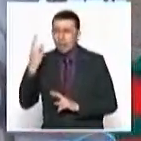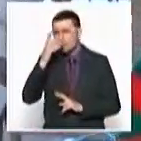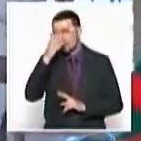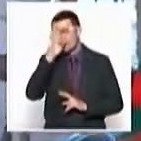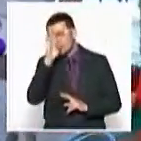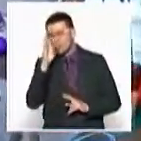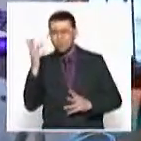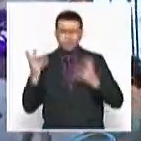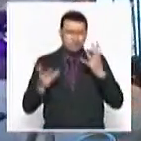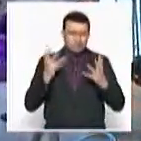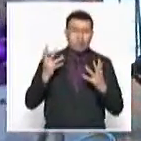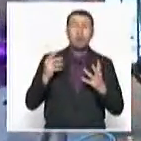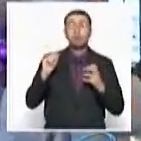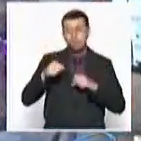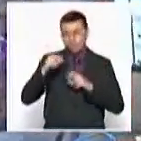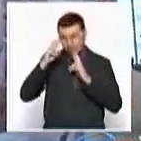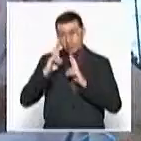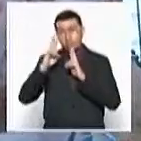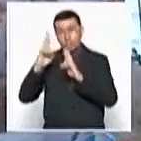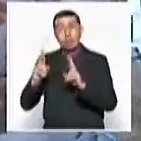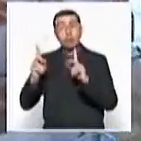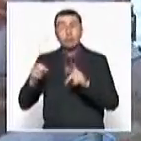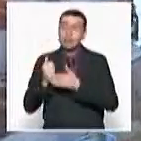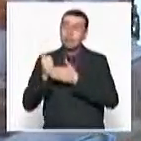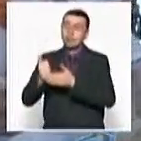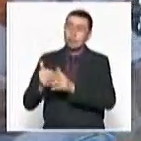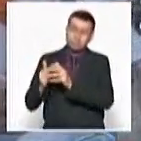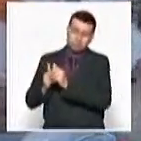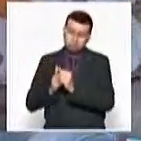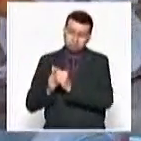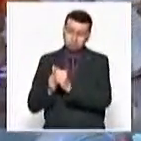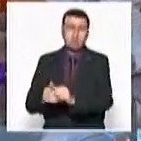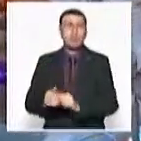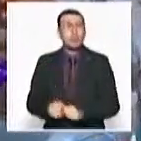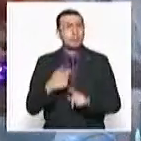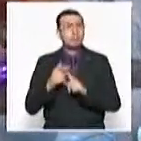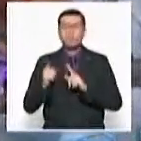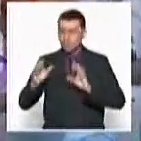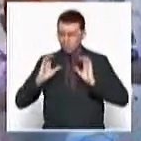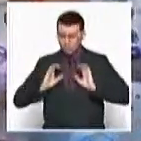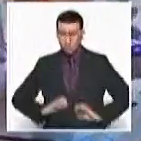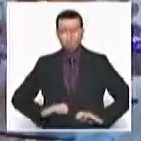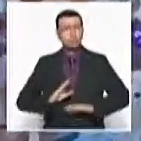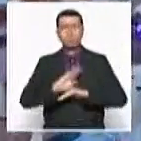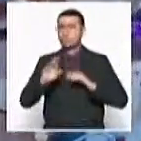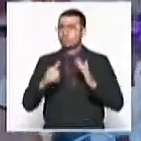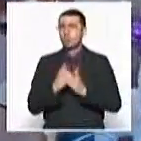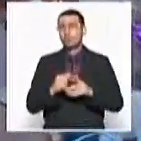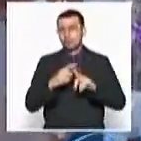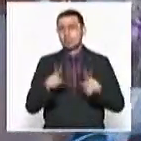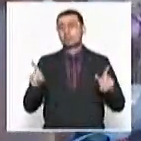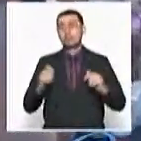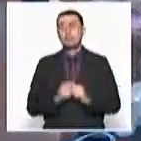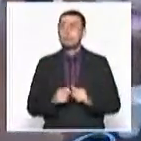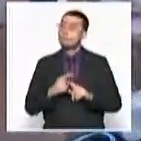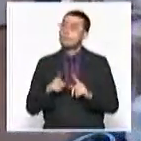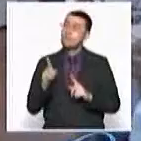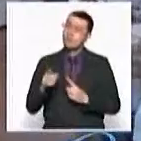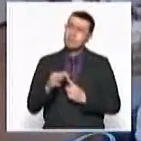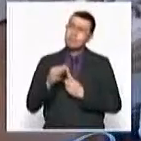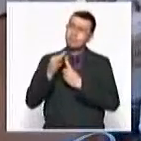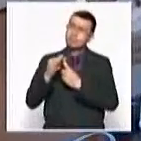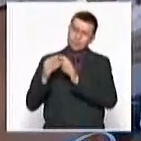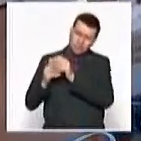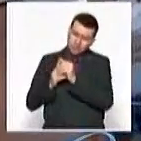duda, sino que sirve de orientación, aunque todos los cuerpos actúan de forma distinta, pero una orientación